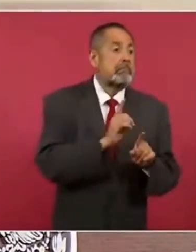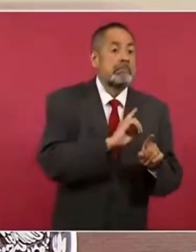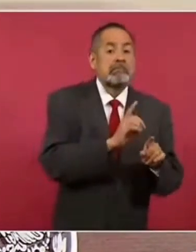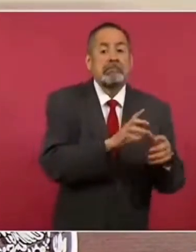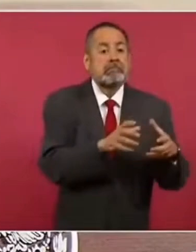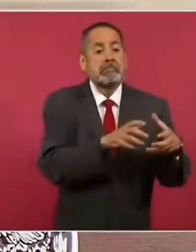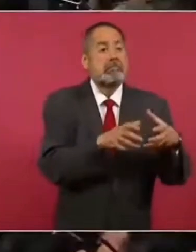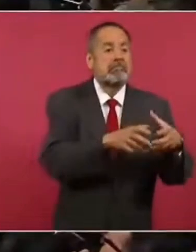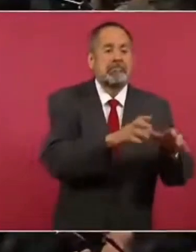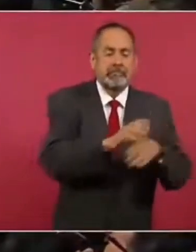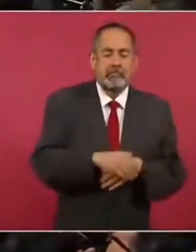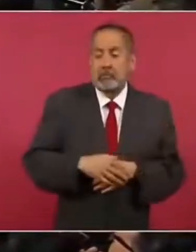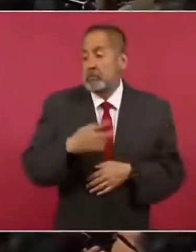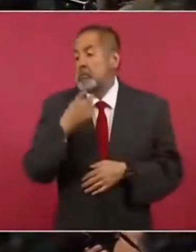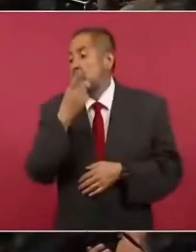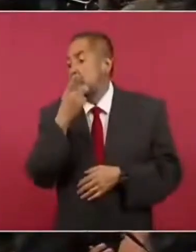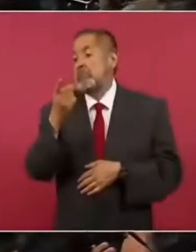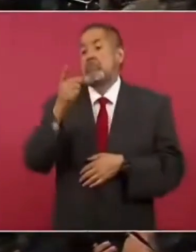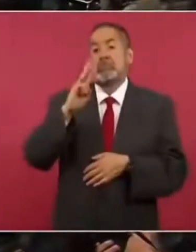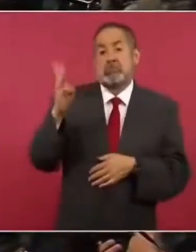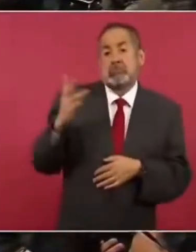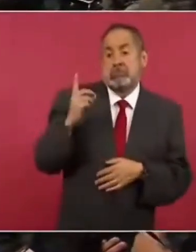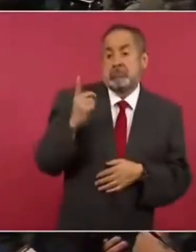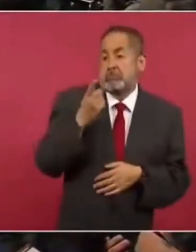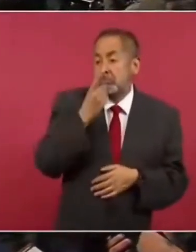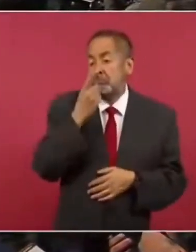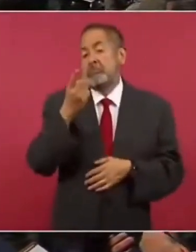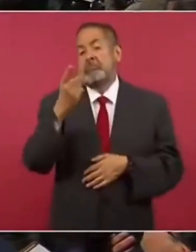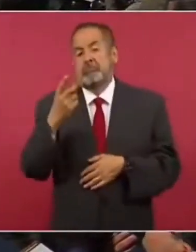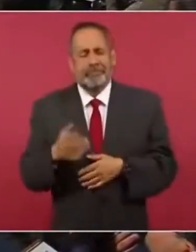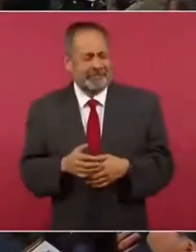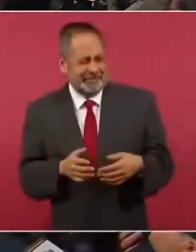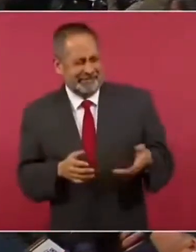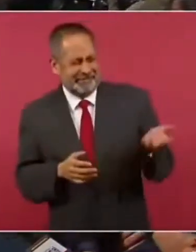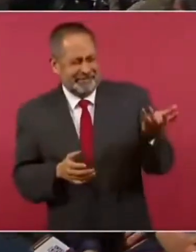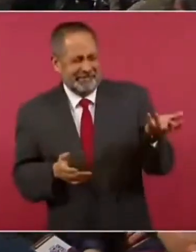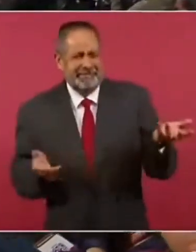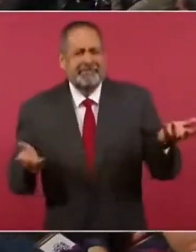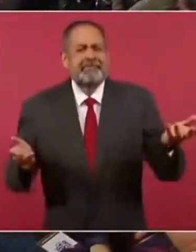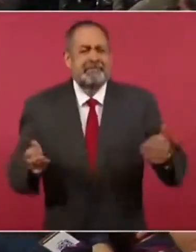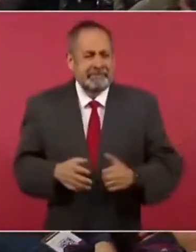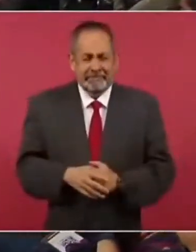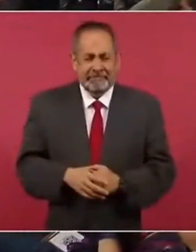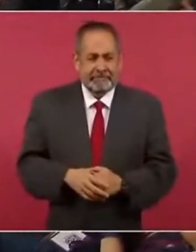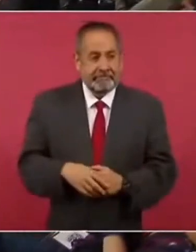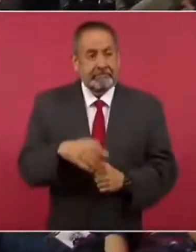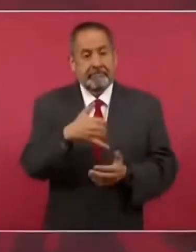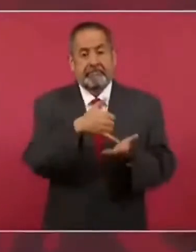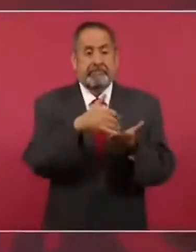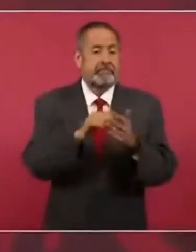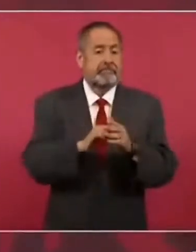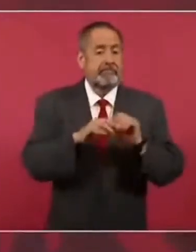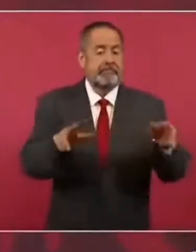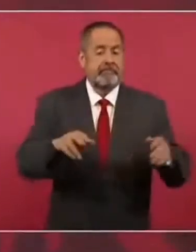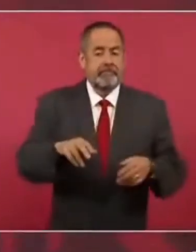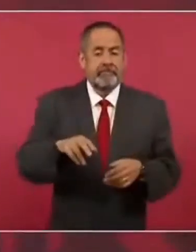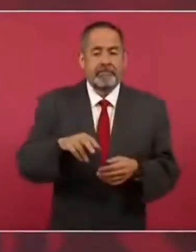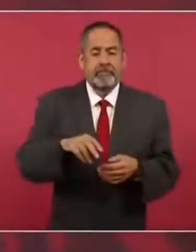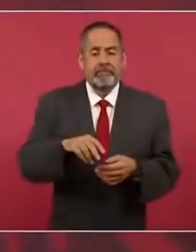Ya lo dijeron en Washington. Ah, pero además ya salió publicado en el New York